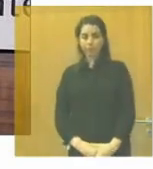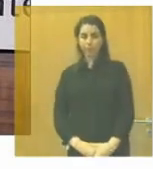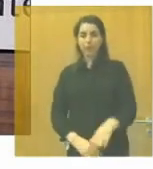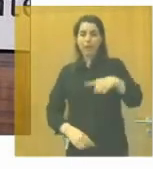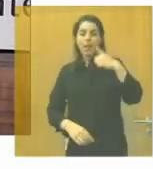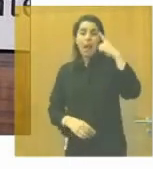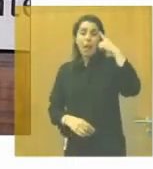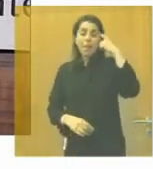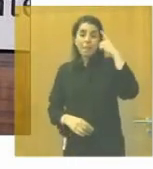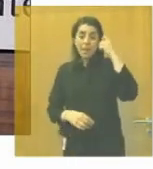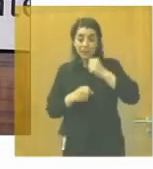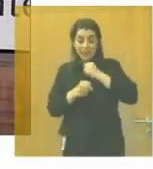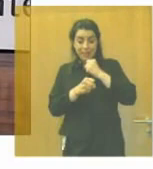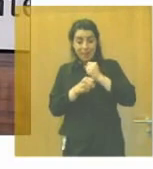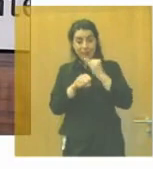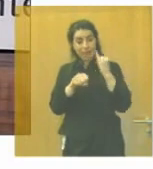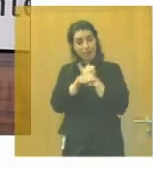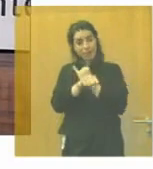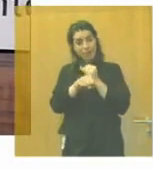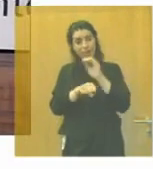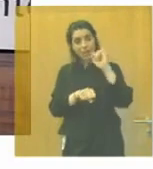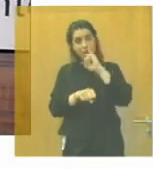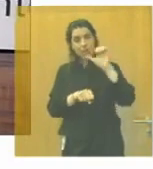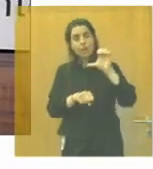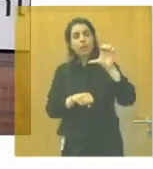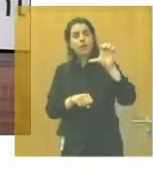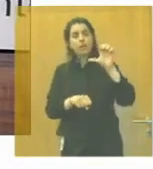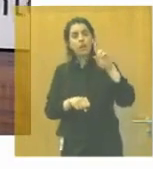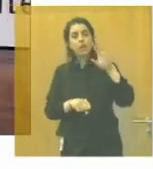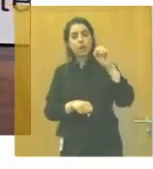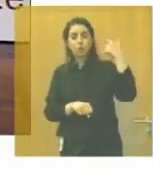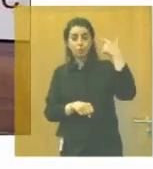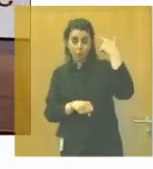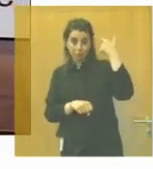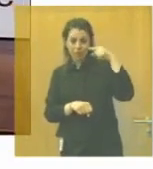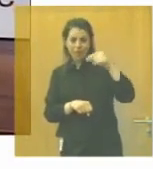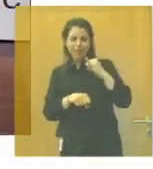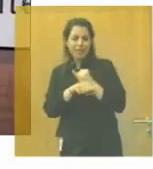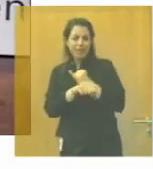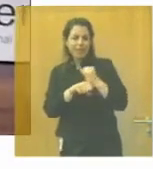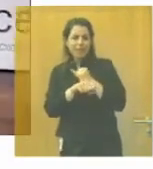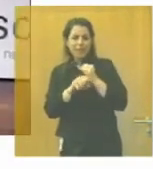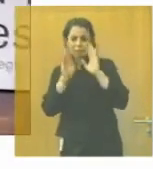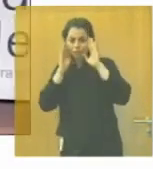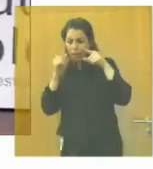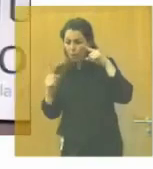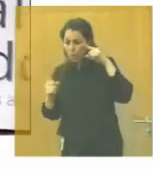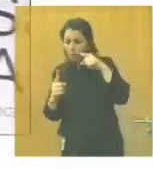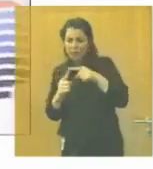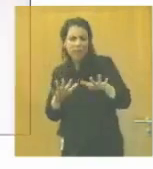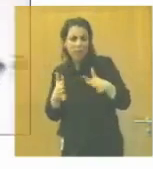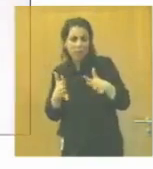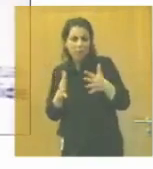trabajo del Instituto Cero Suicidio. Este instituto busca transformar la manera en que los sistemas de